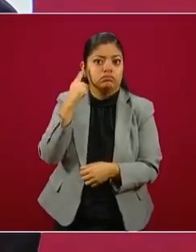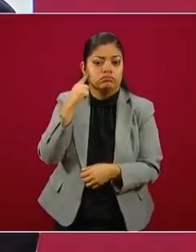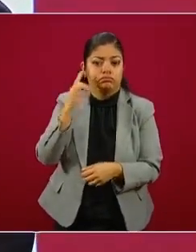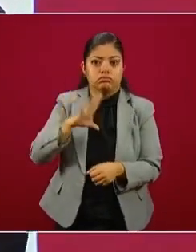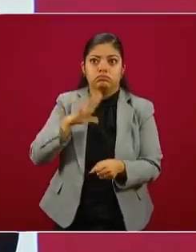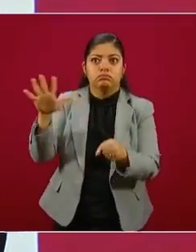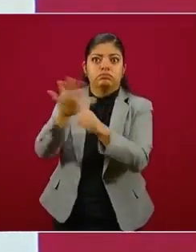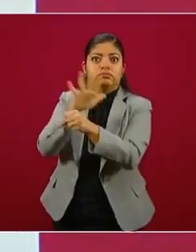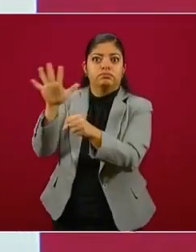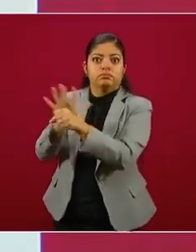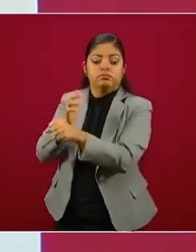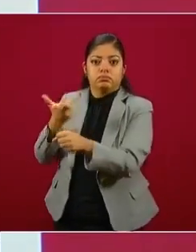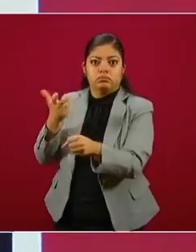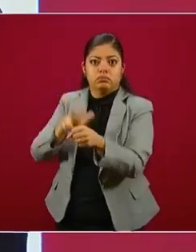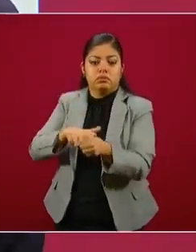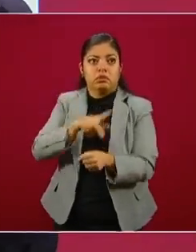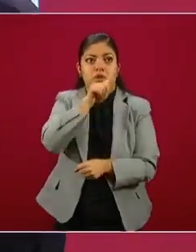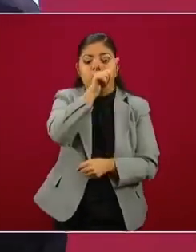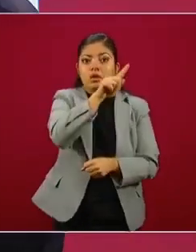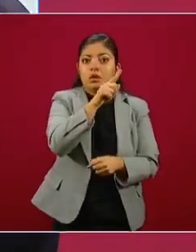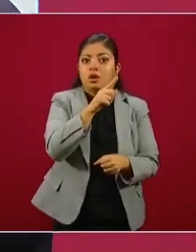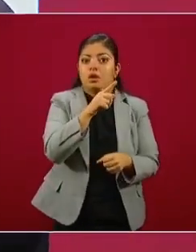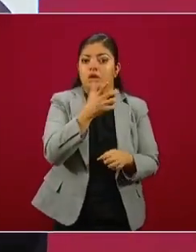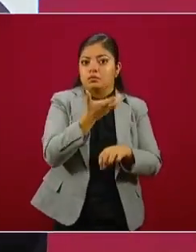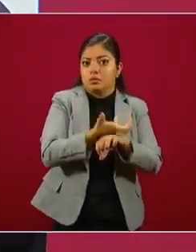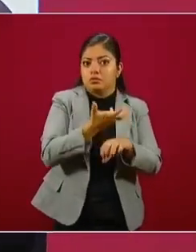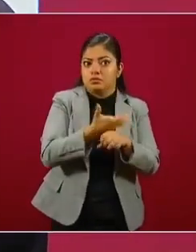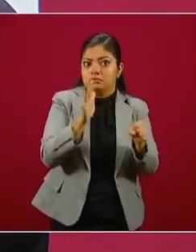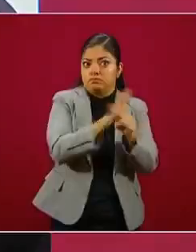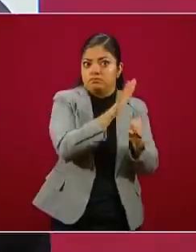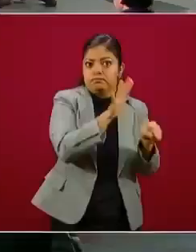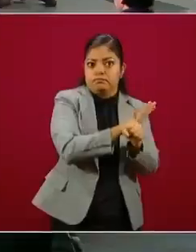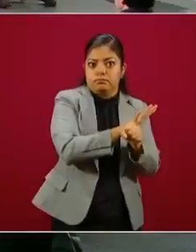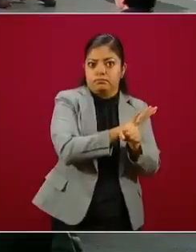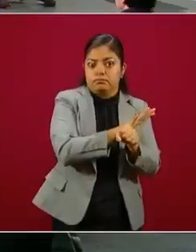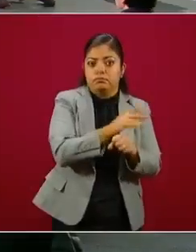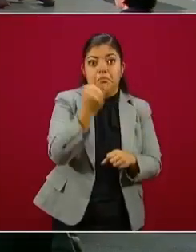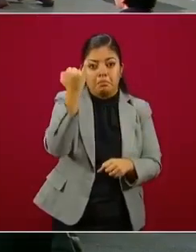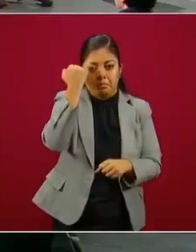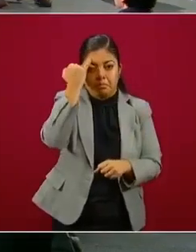Estados Unidos, imagínense África. Bueno,